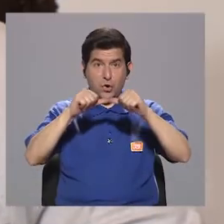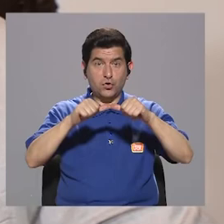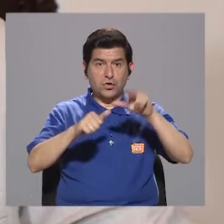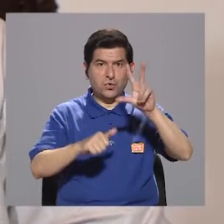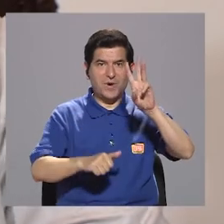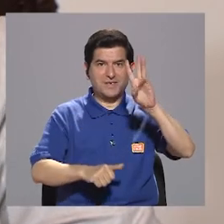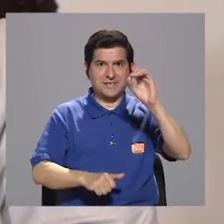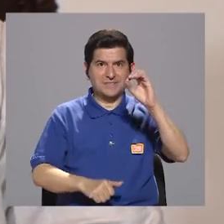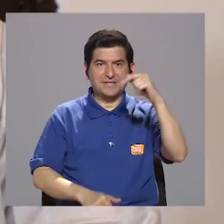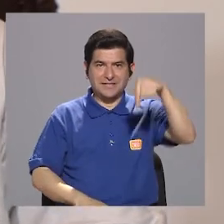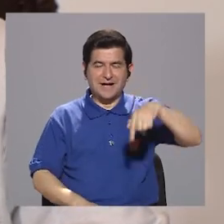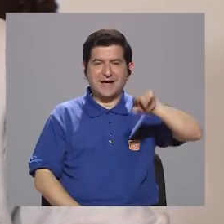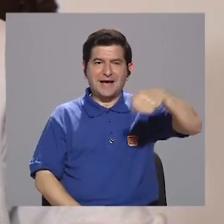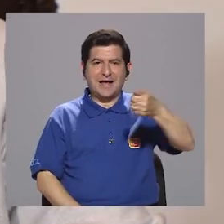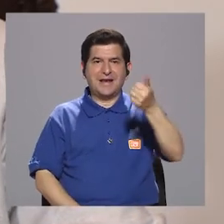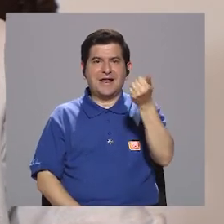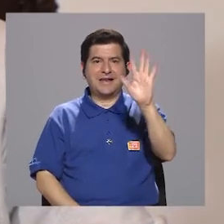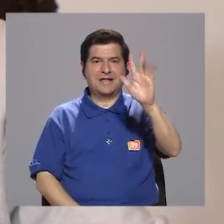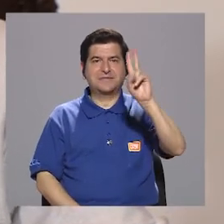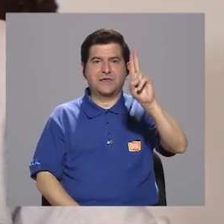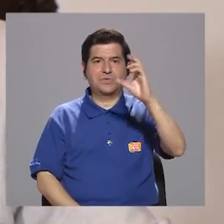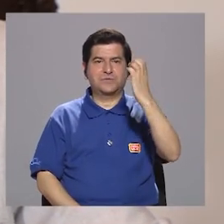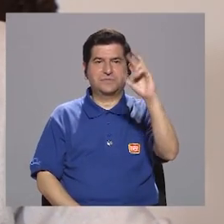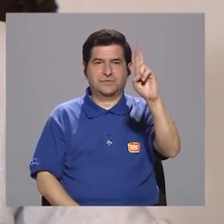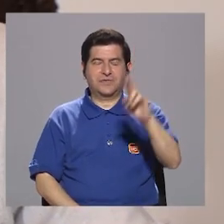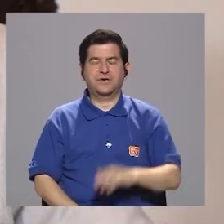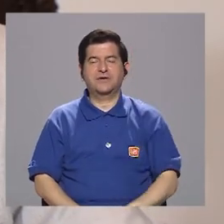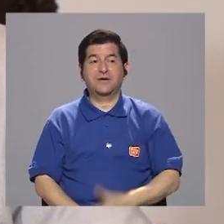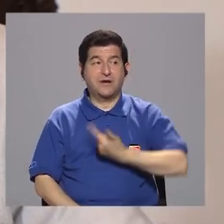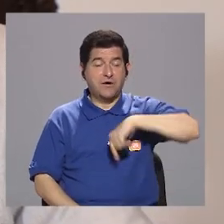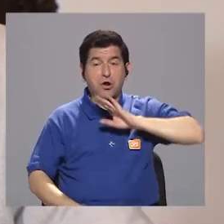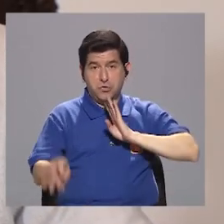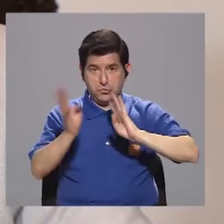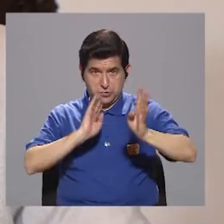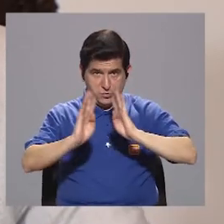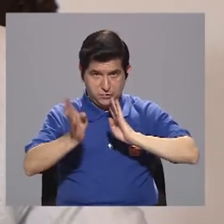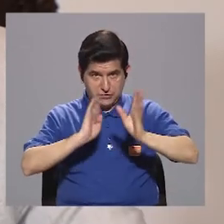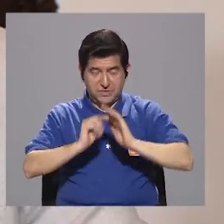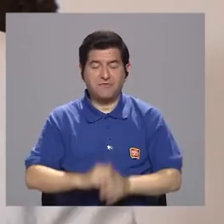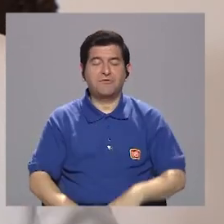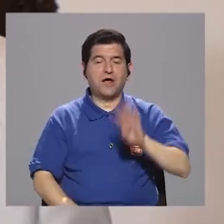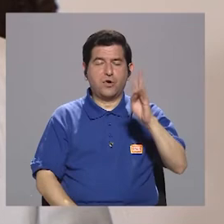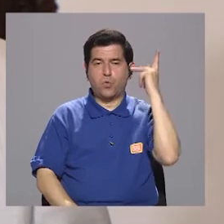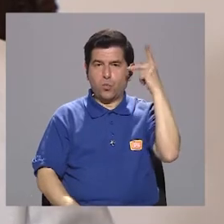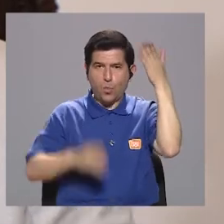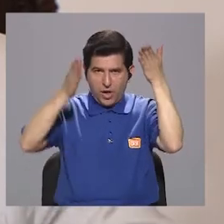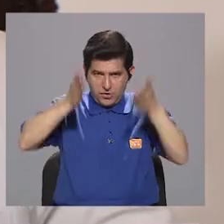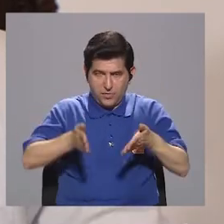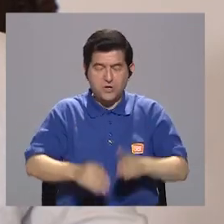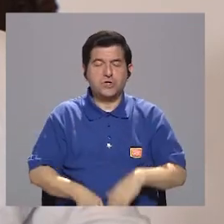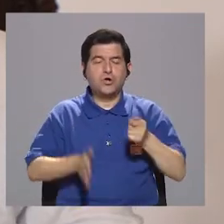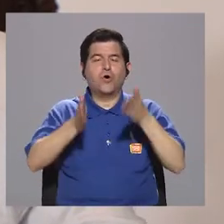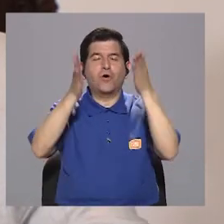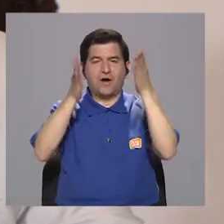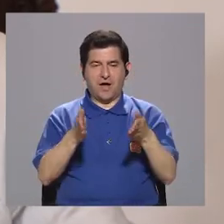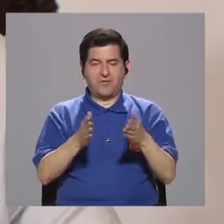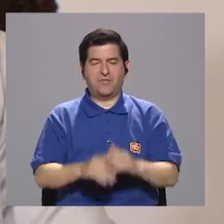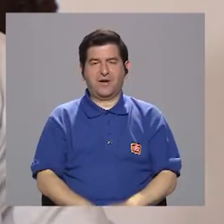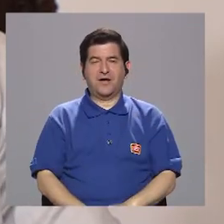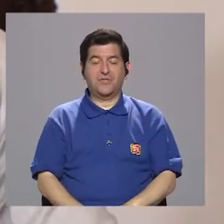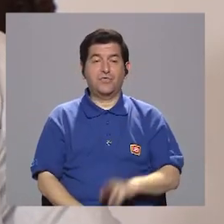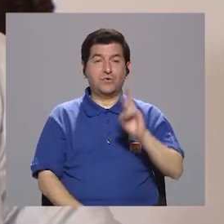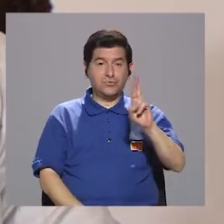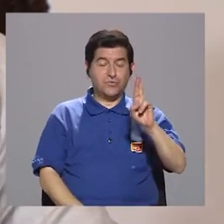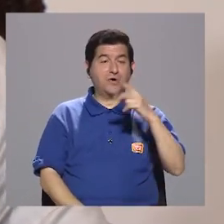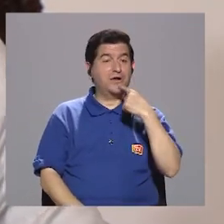Regresamos a 360 acá de Canal 15, Universidad de Costa Rica, donde estamos conversando con cuatro políticos, cuatro abogados, que